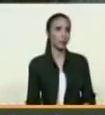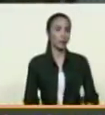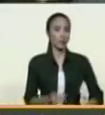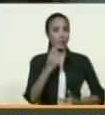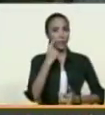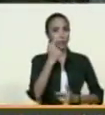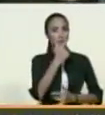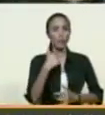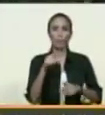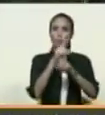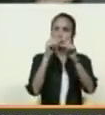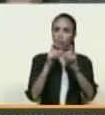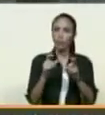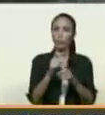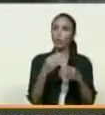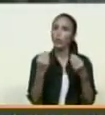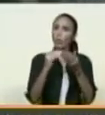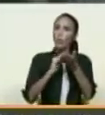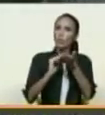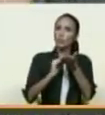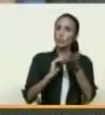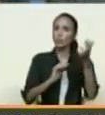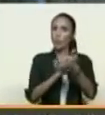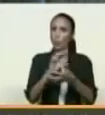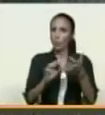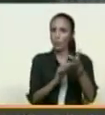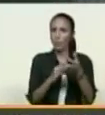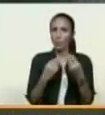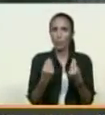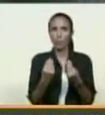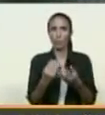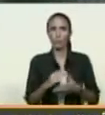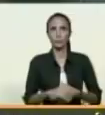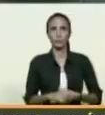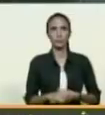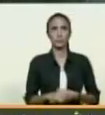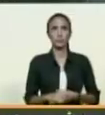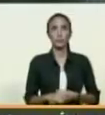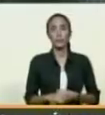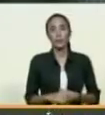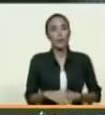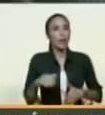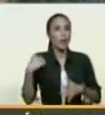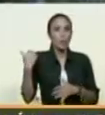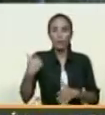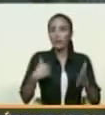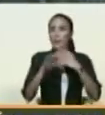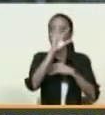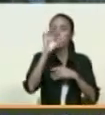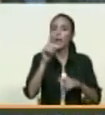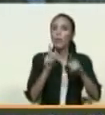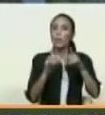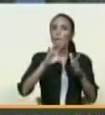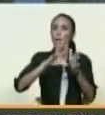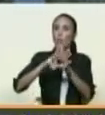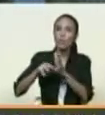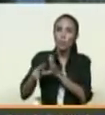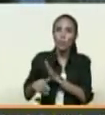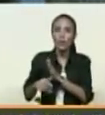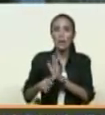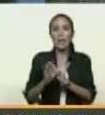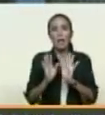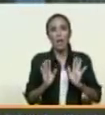una... un método muy extraño de la política que llaman lobby, que en cualquiera de nuestros países sería corrupción, donde usted tiene